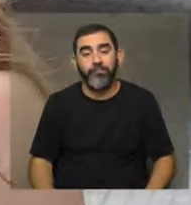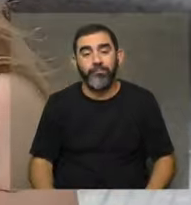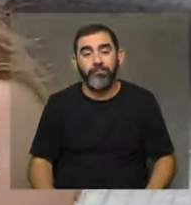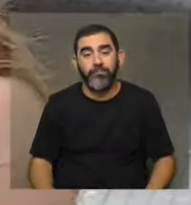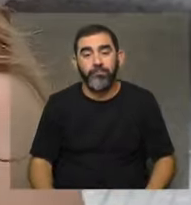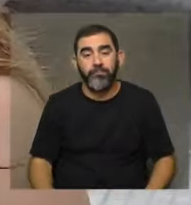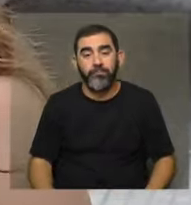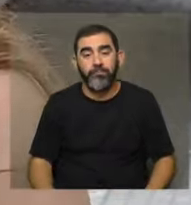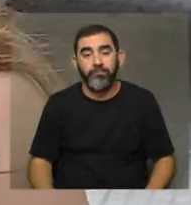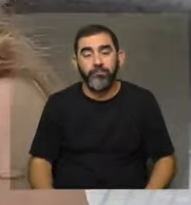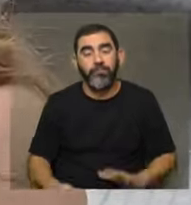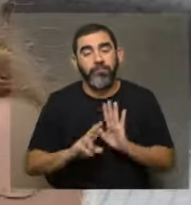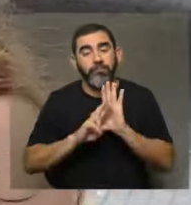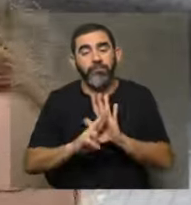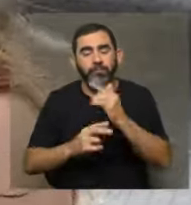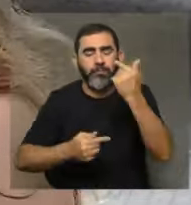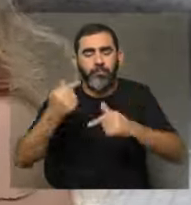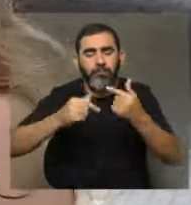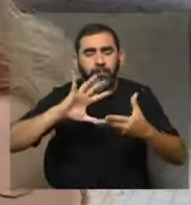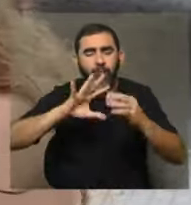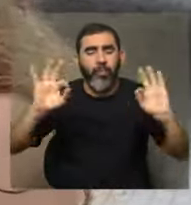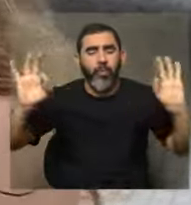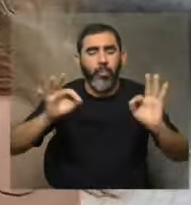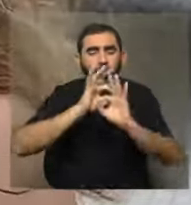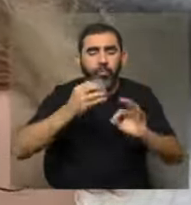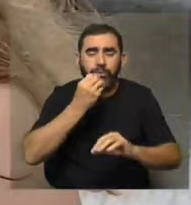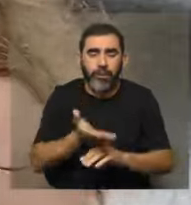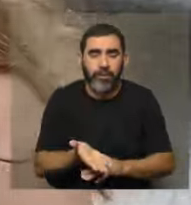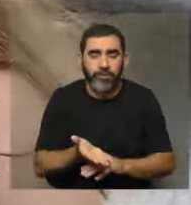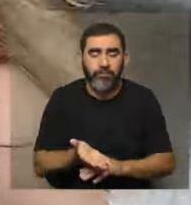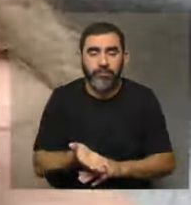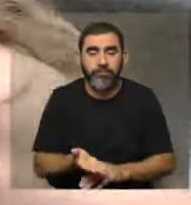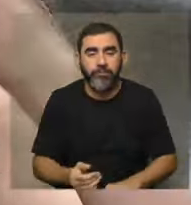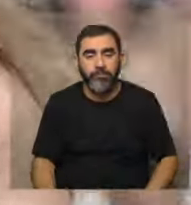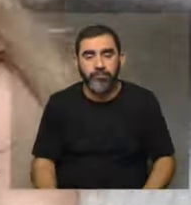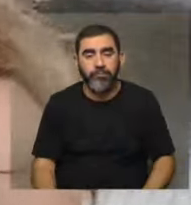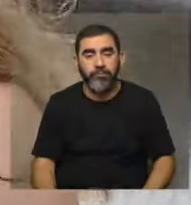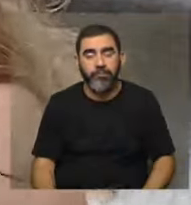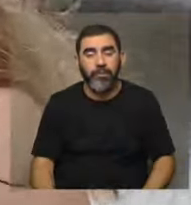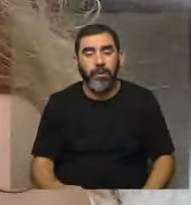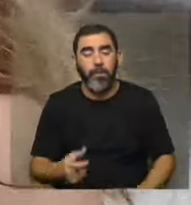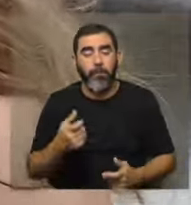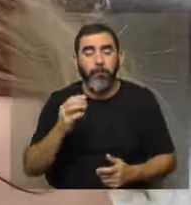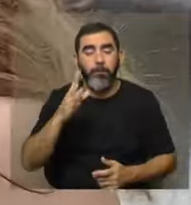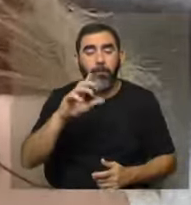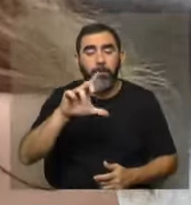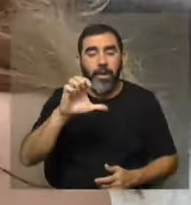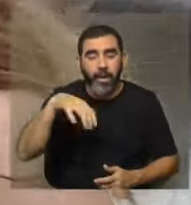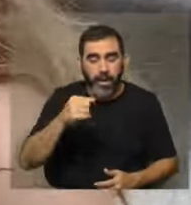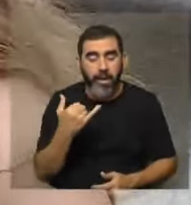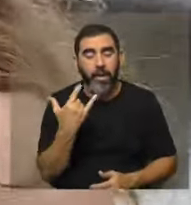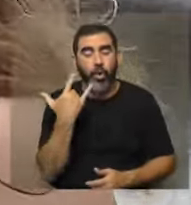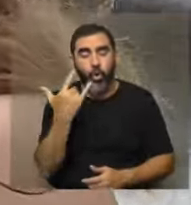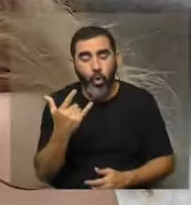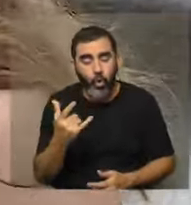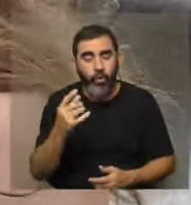bueno donde están representados todos los estilos musicales eso está buenísimo también haí desde desde plena hasta rock and roll